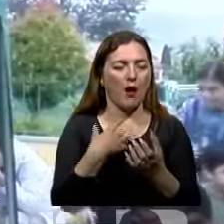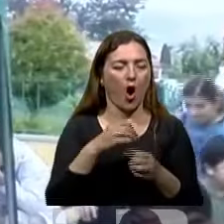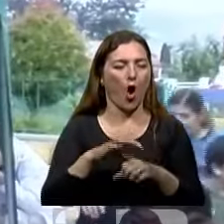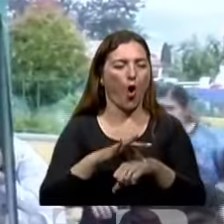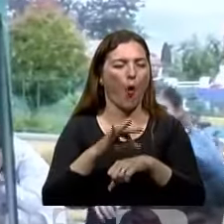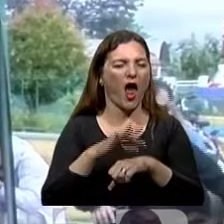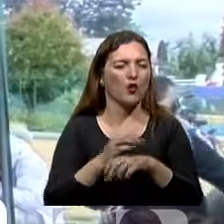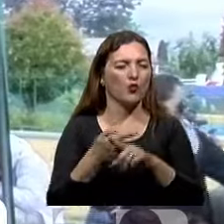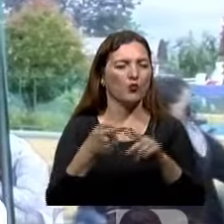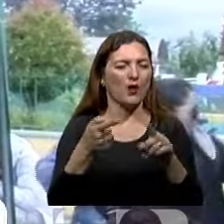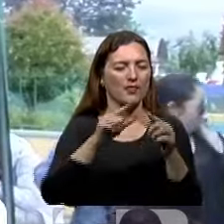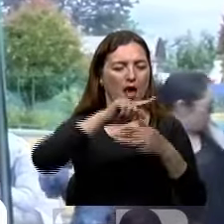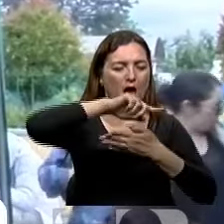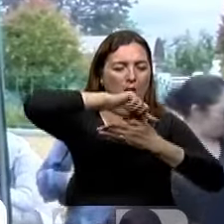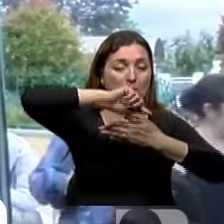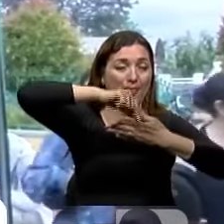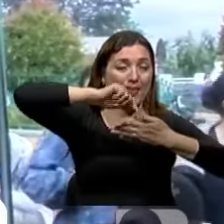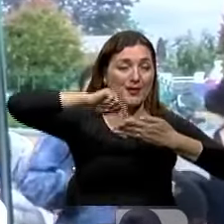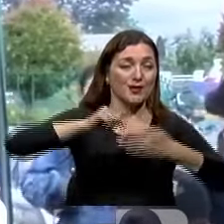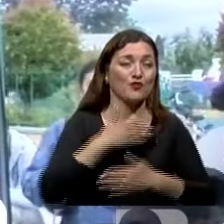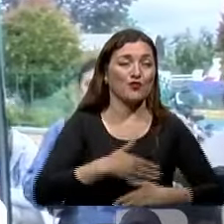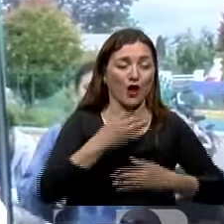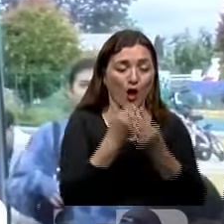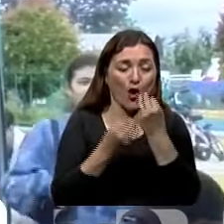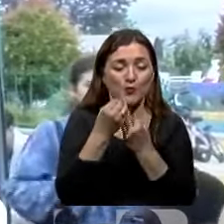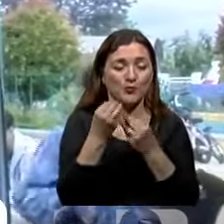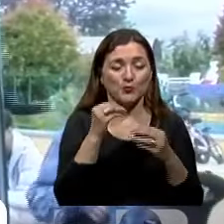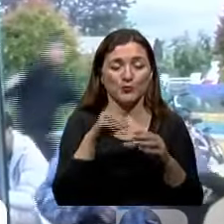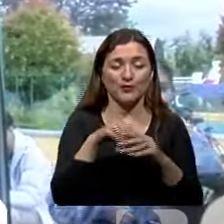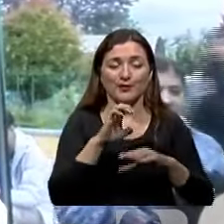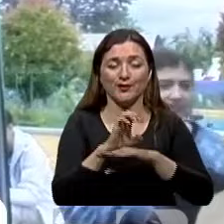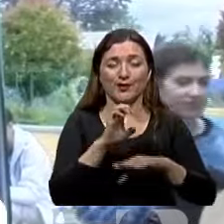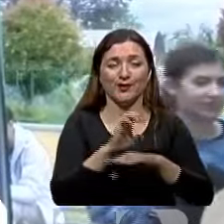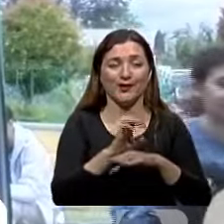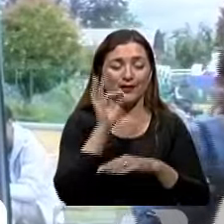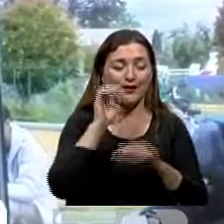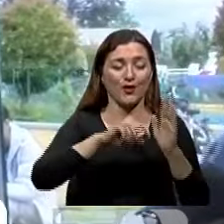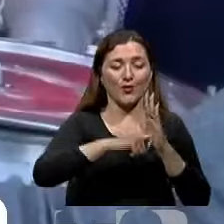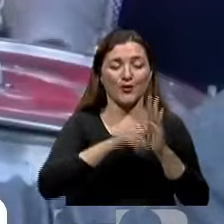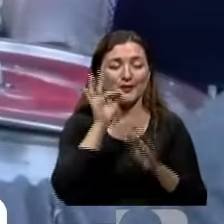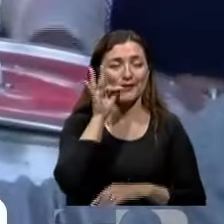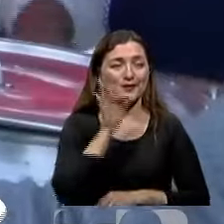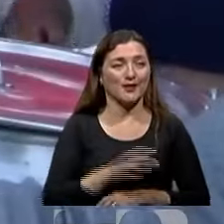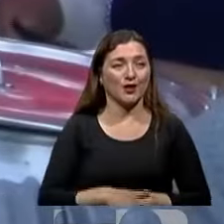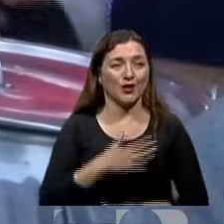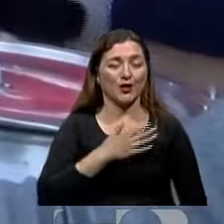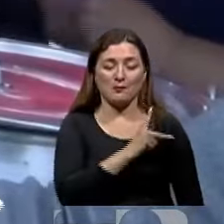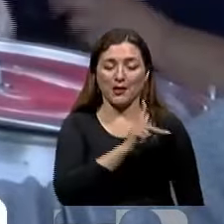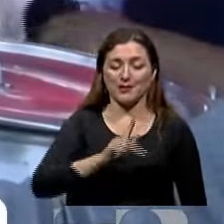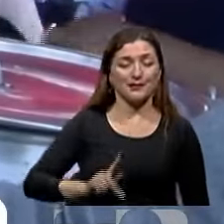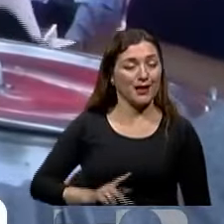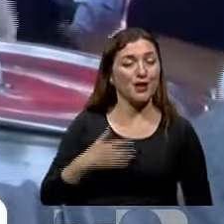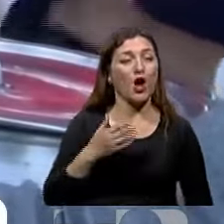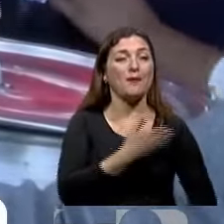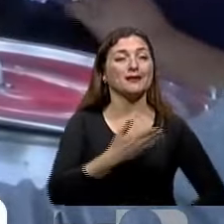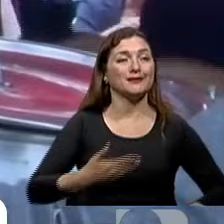Disfrutando de lo que produce nuestro país. El cuisito, muy rico, muy rico. Soy presidenta de la Asociación